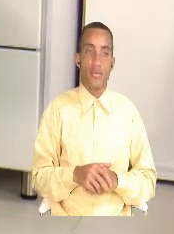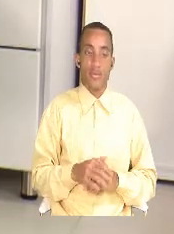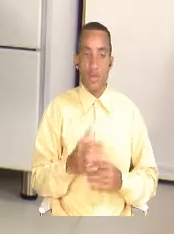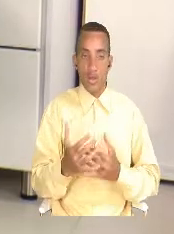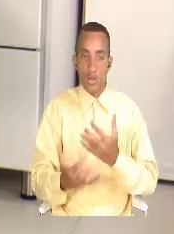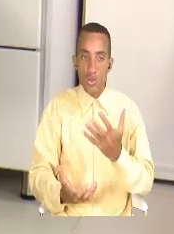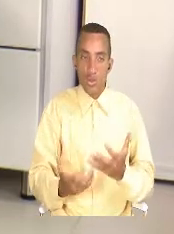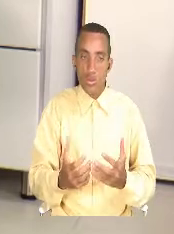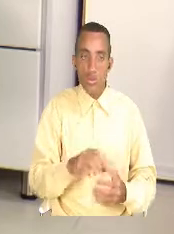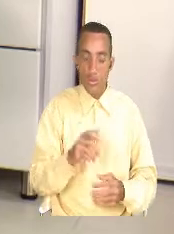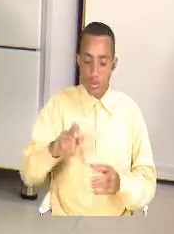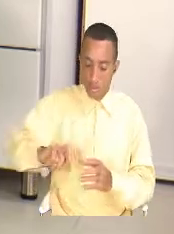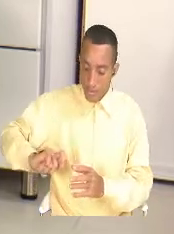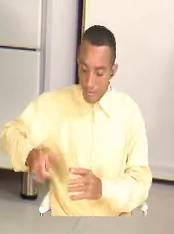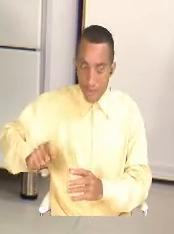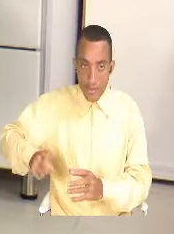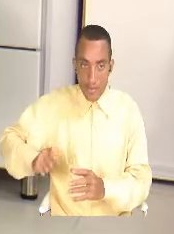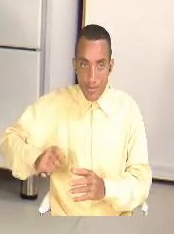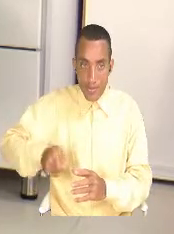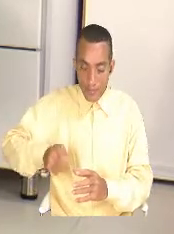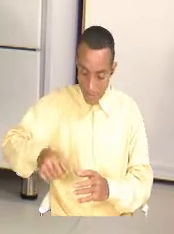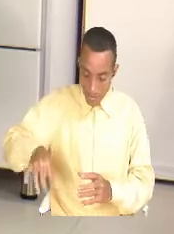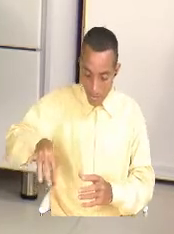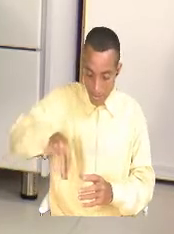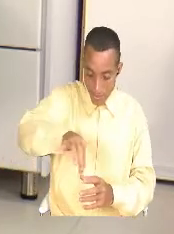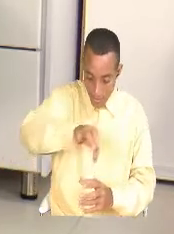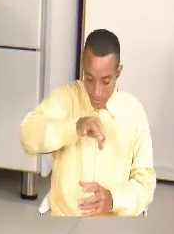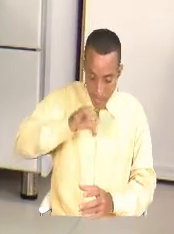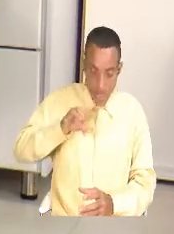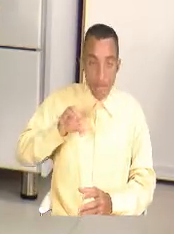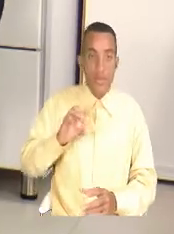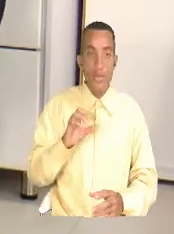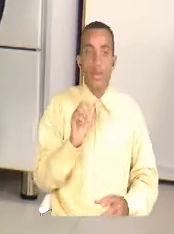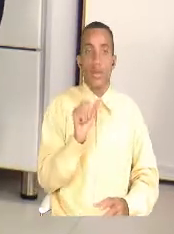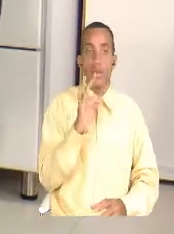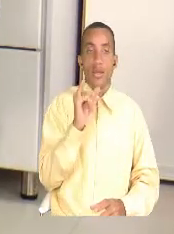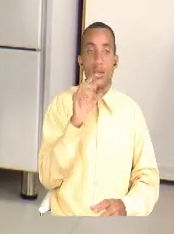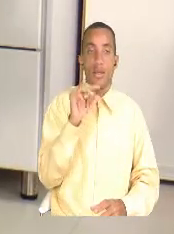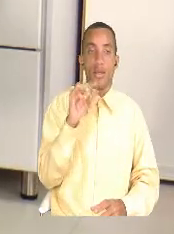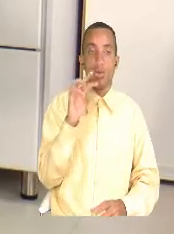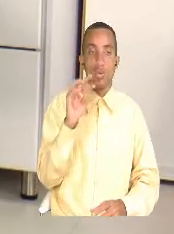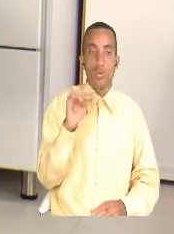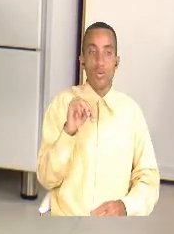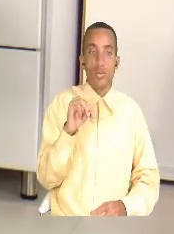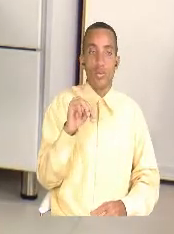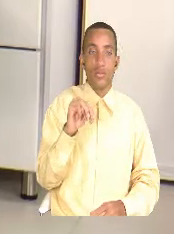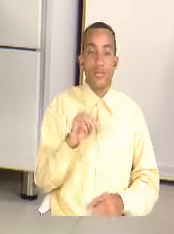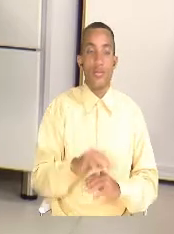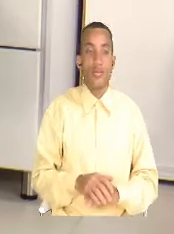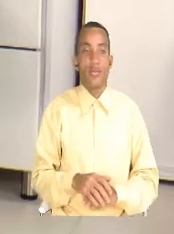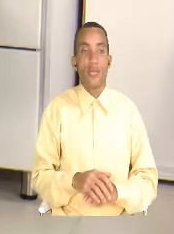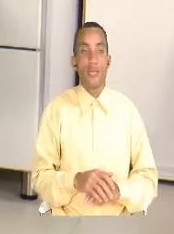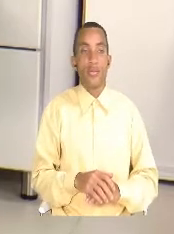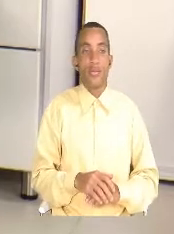atún también, que es en latica. Entonces esta cebollita, cuando ya esté un poquito avanzada la cocción del